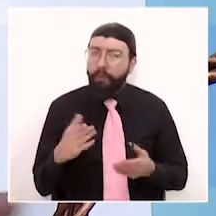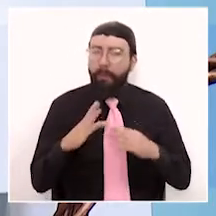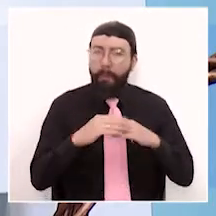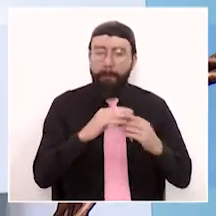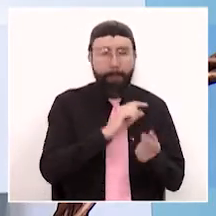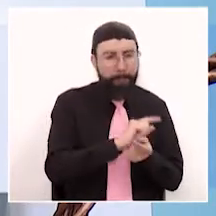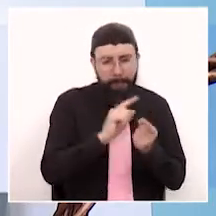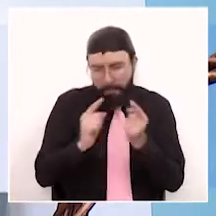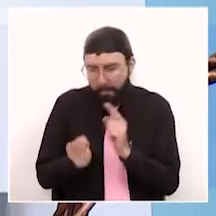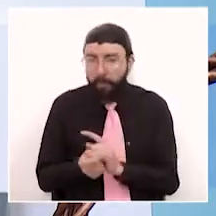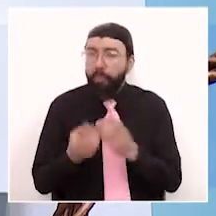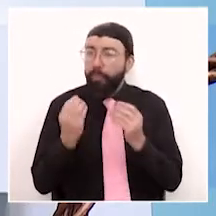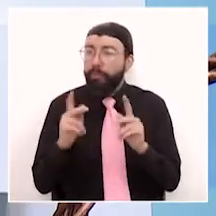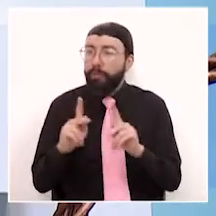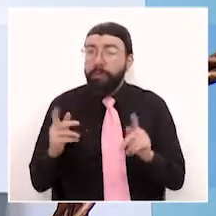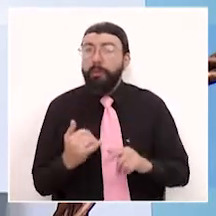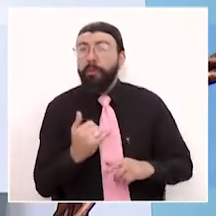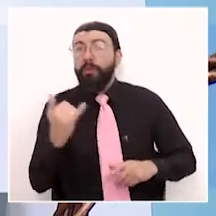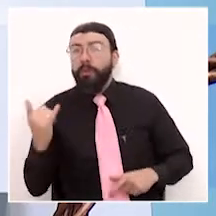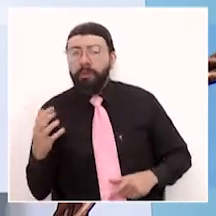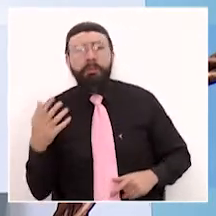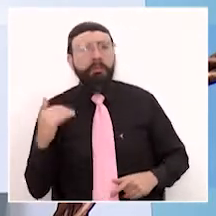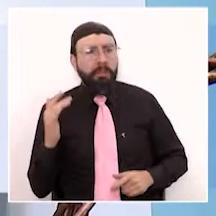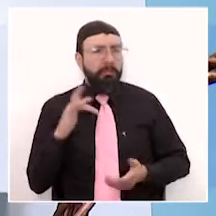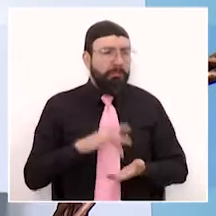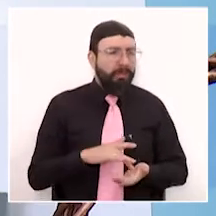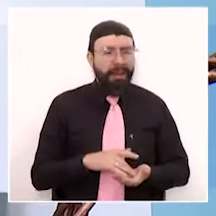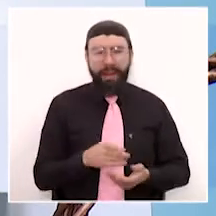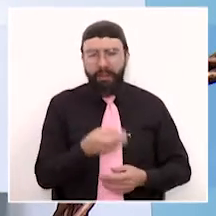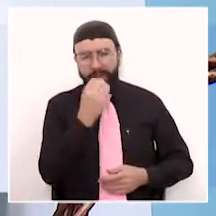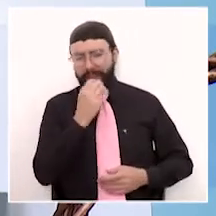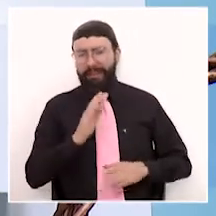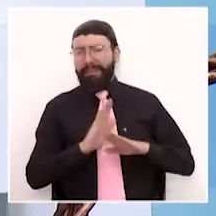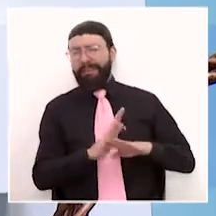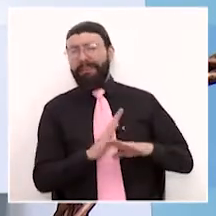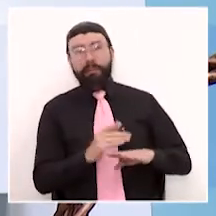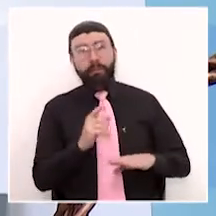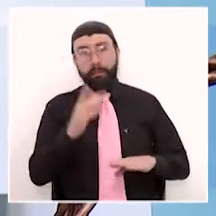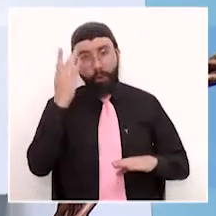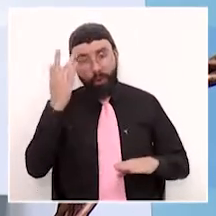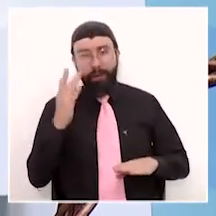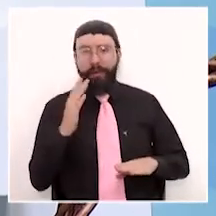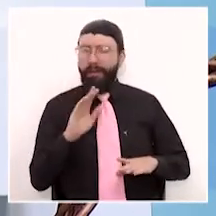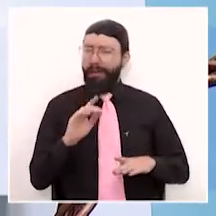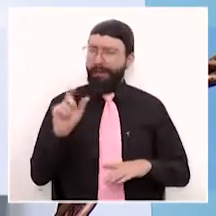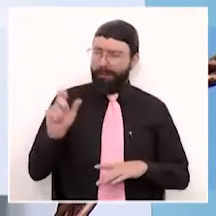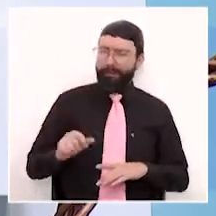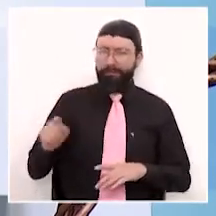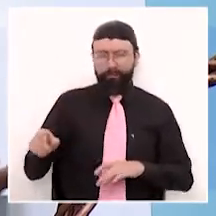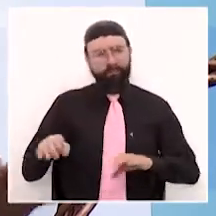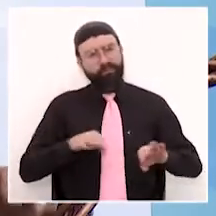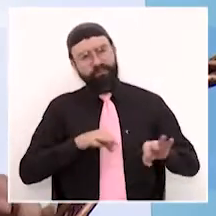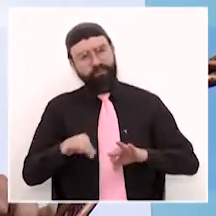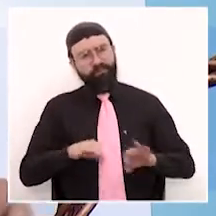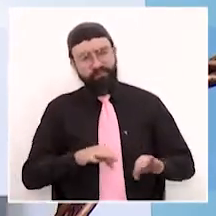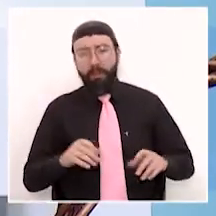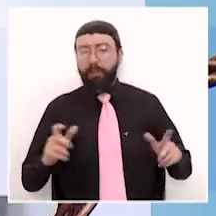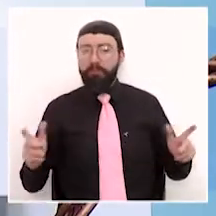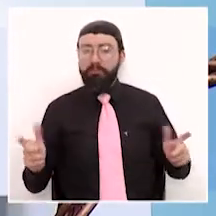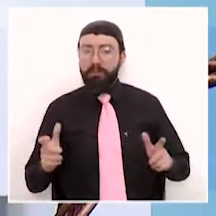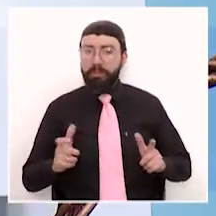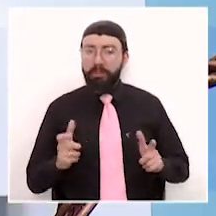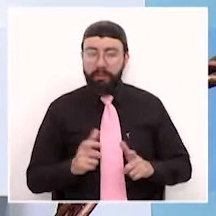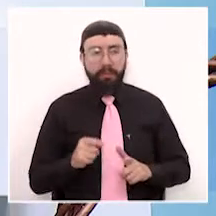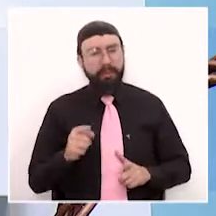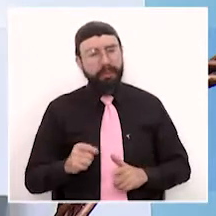cómo hay muchas personas que ya están presentando intolerancia, pero a través de técnicas que Manuela nos va a contar se puede disminuir un poco